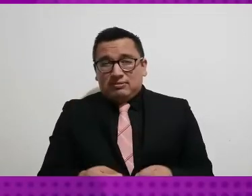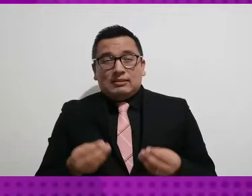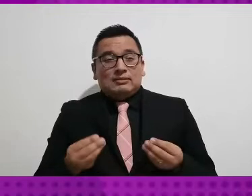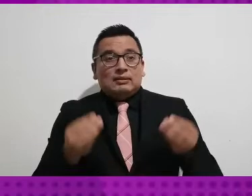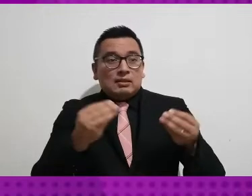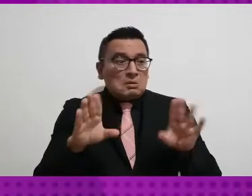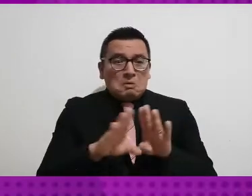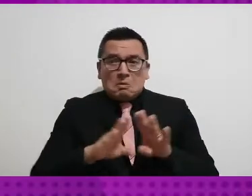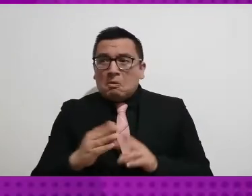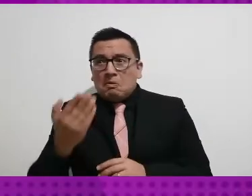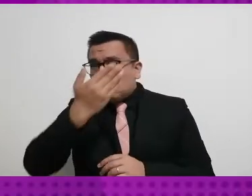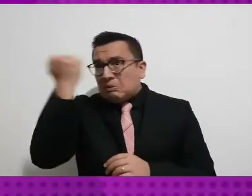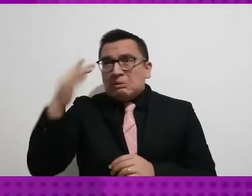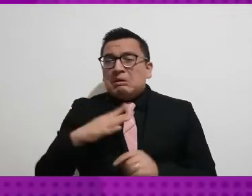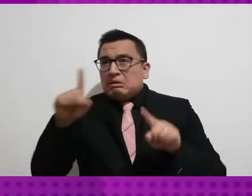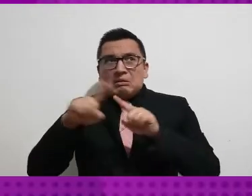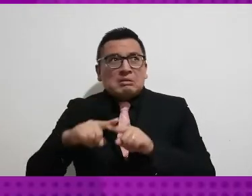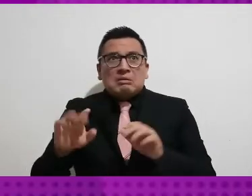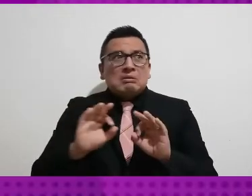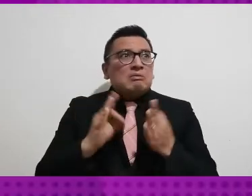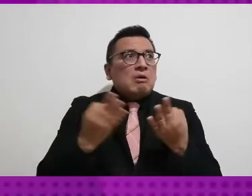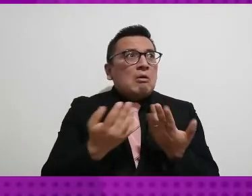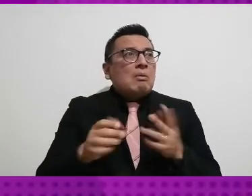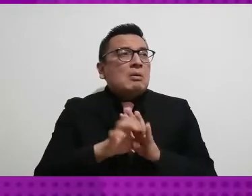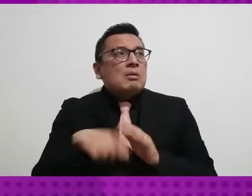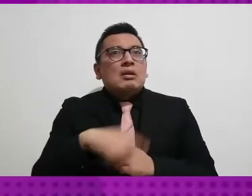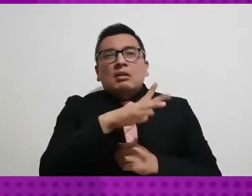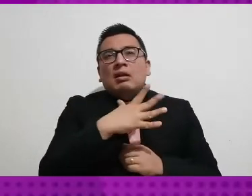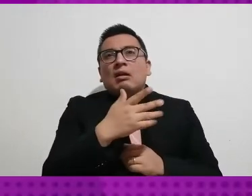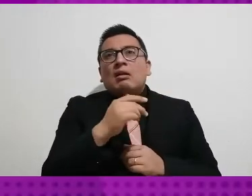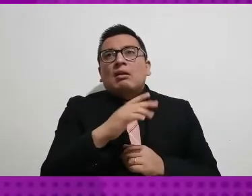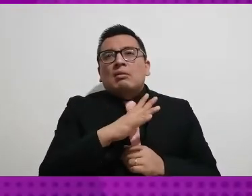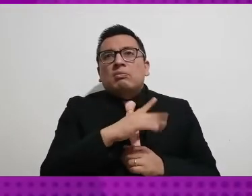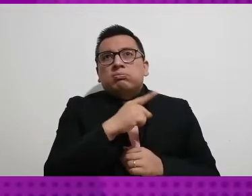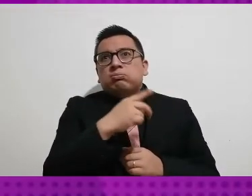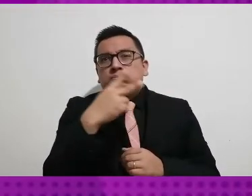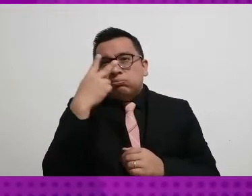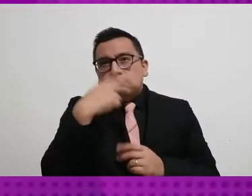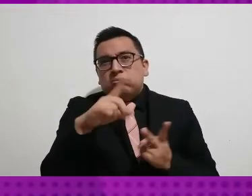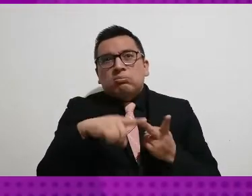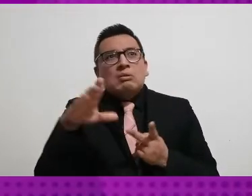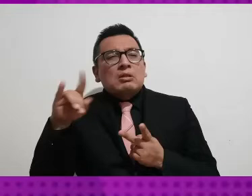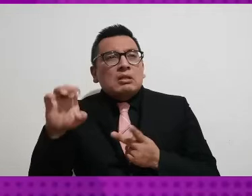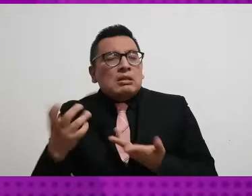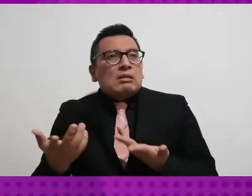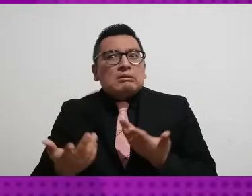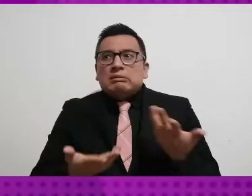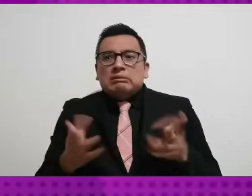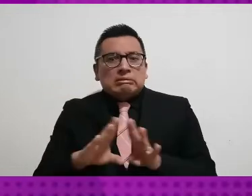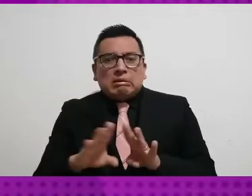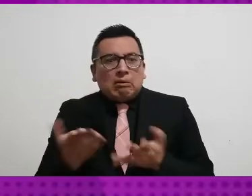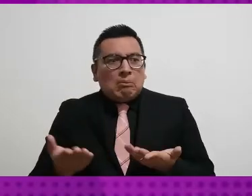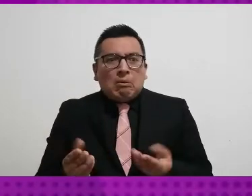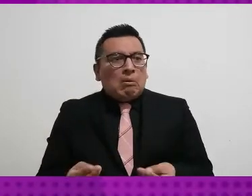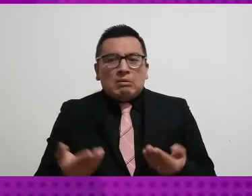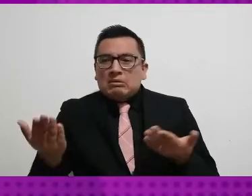mucho, no sabíamos cómo iba a ser el ensayo, había diferentes metodologías, una del Colegio de México, otra del CIDE, entonces no había